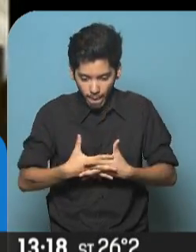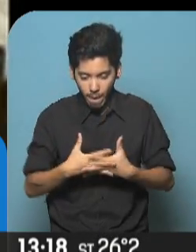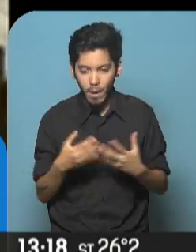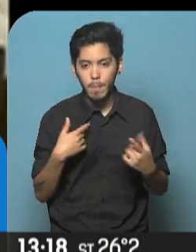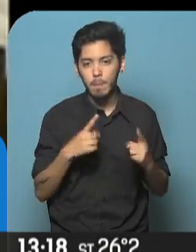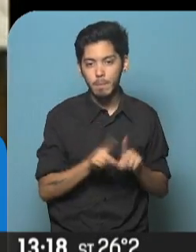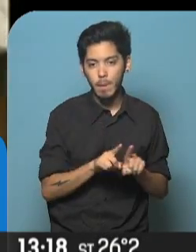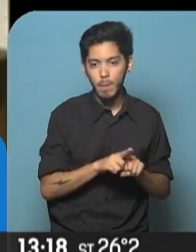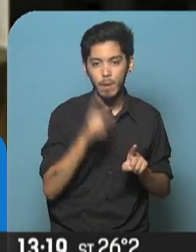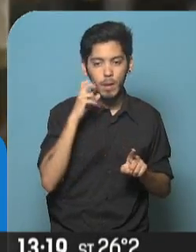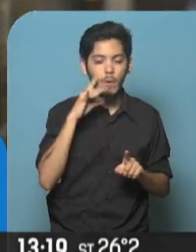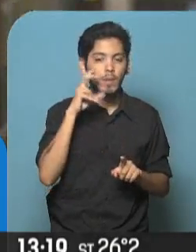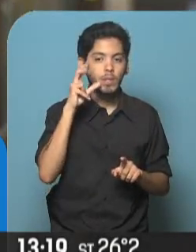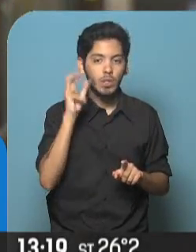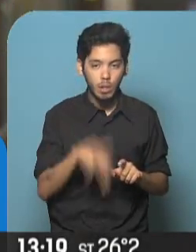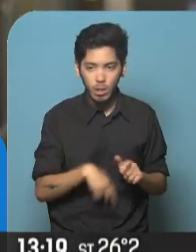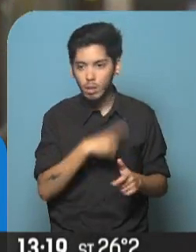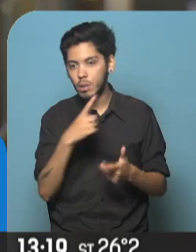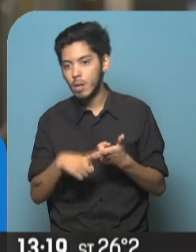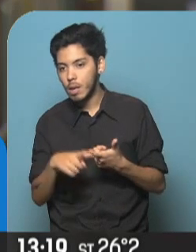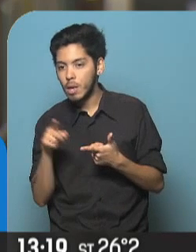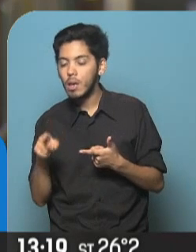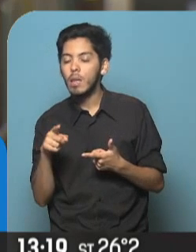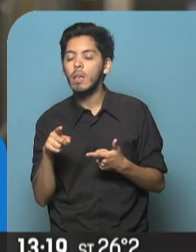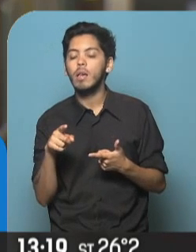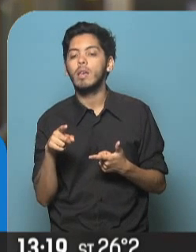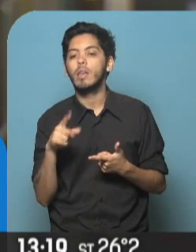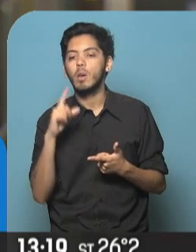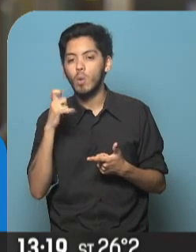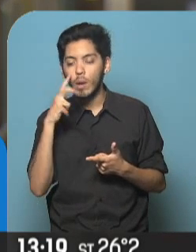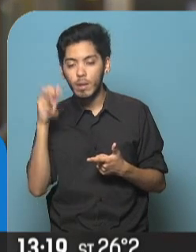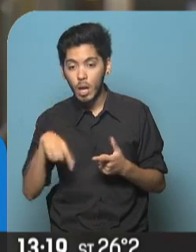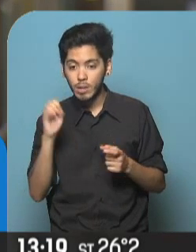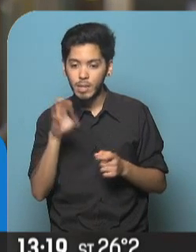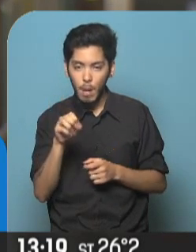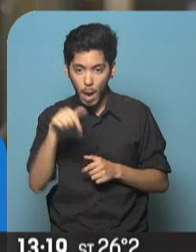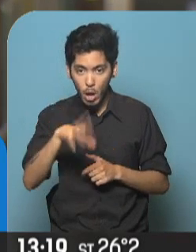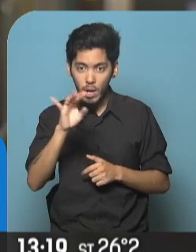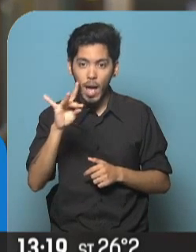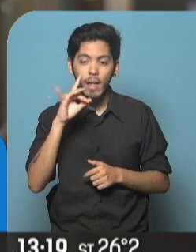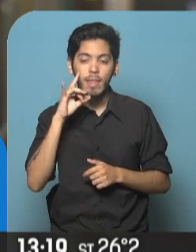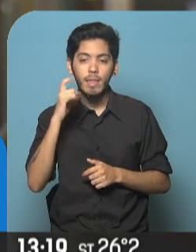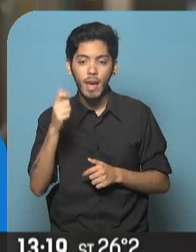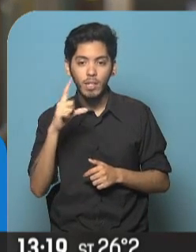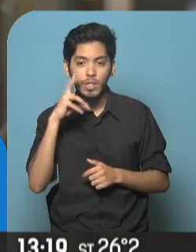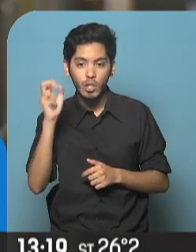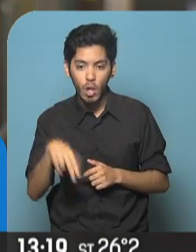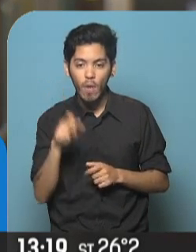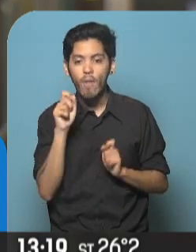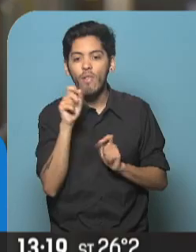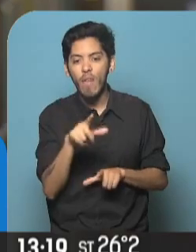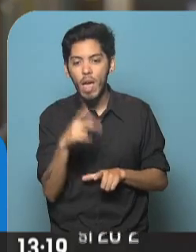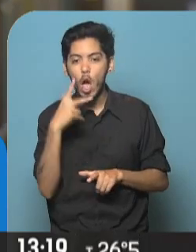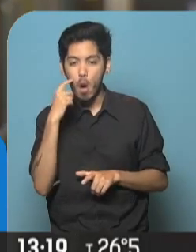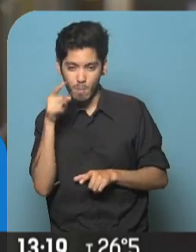cuántica hoy se llama radiación de hawking y este todavía no ha sido detectada pero es uno de